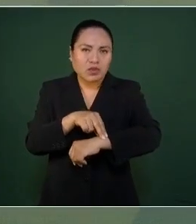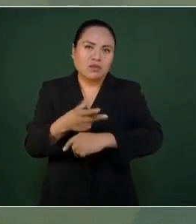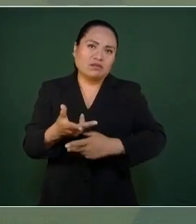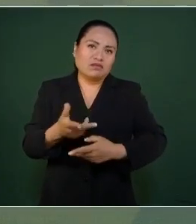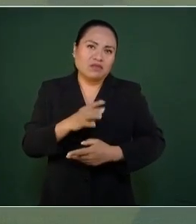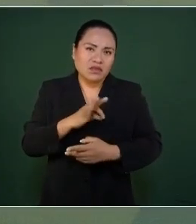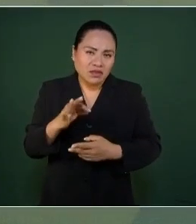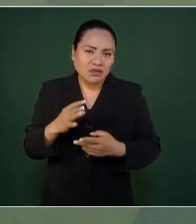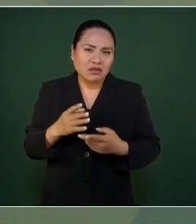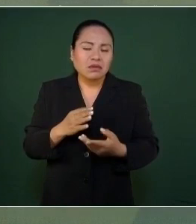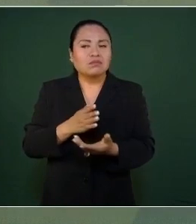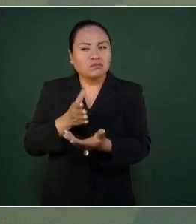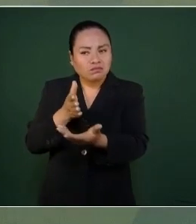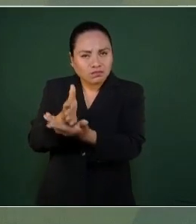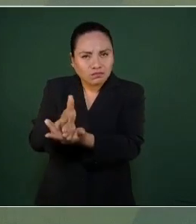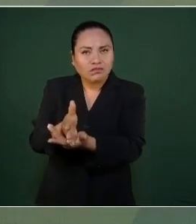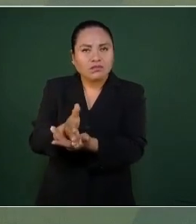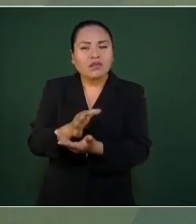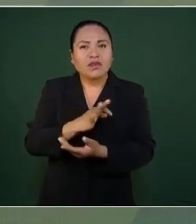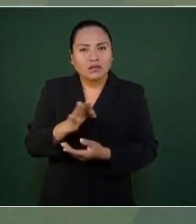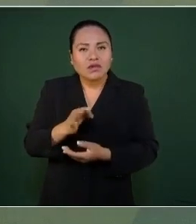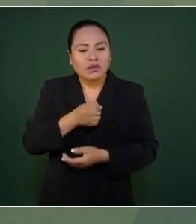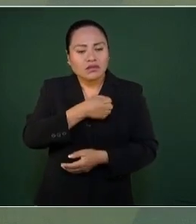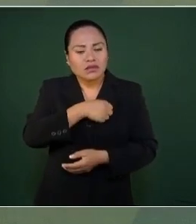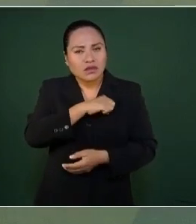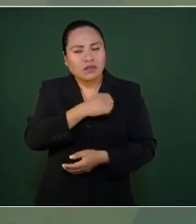la posibilidad de curarse,